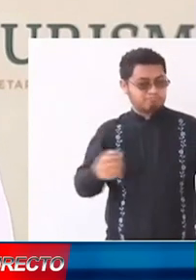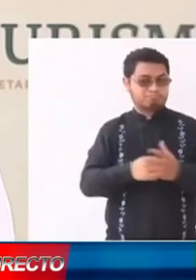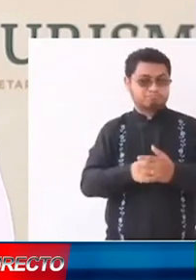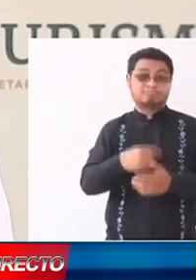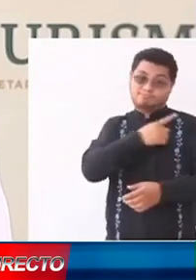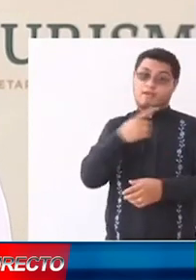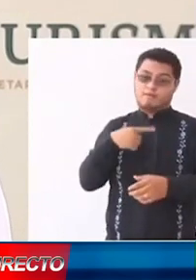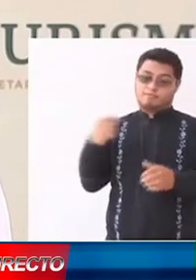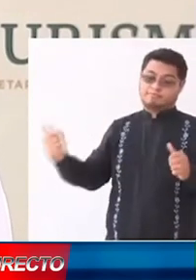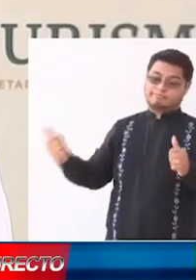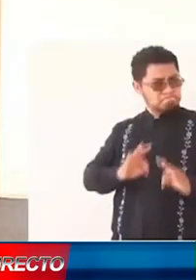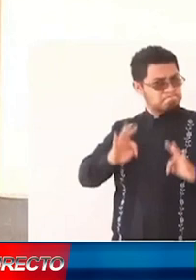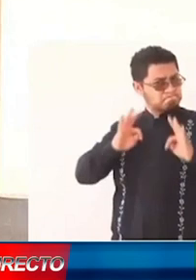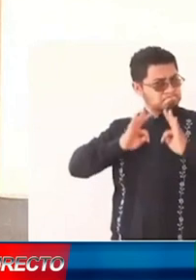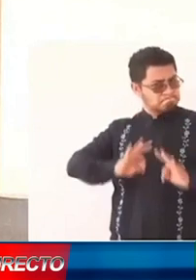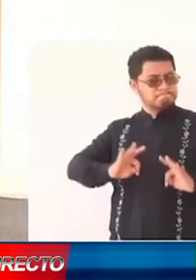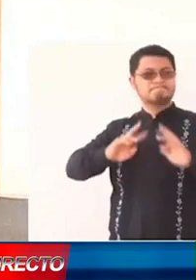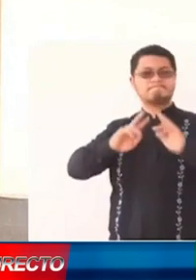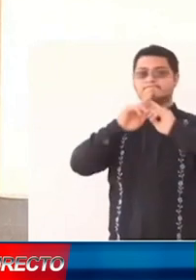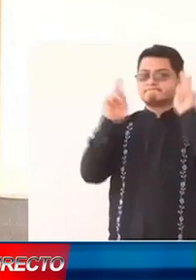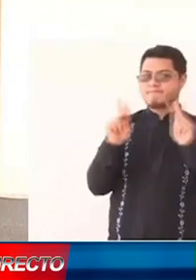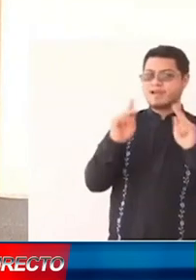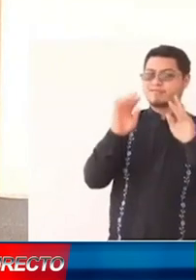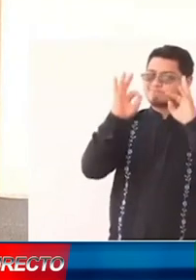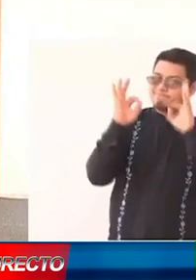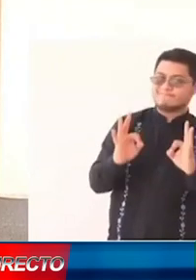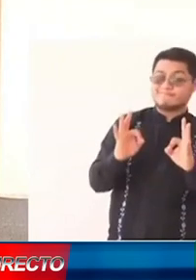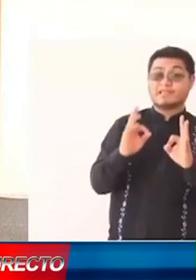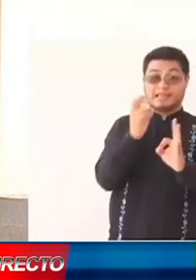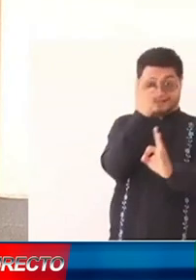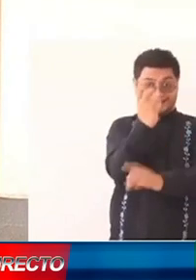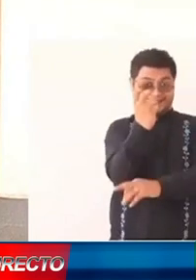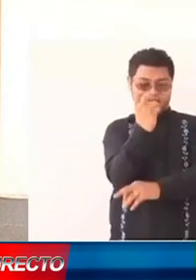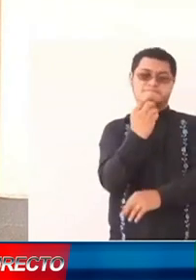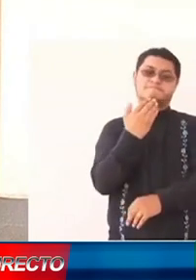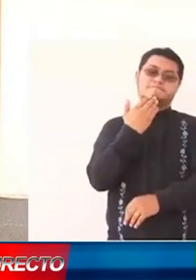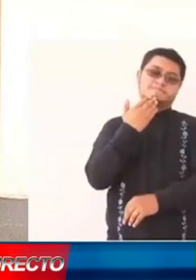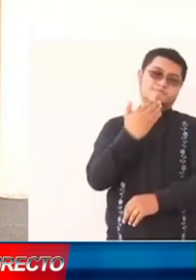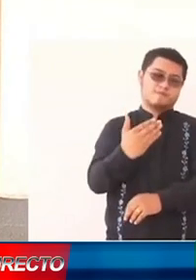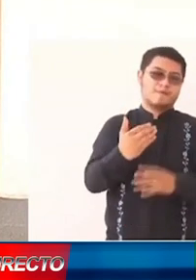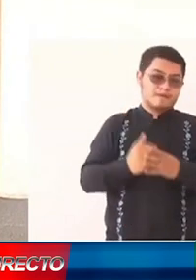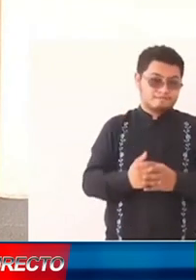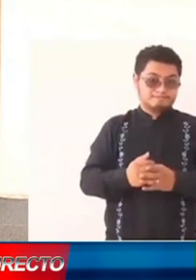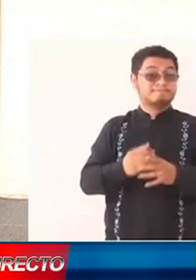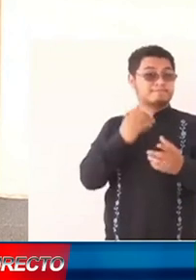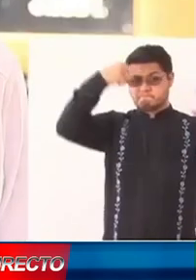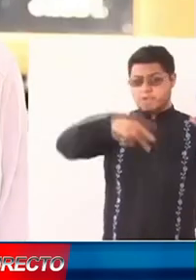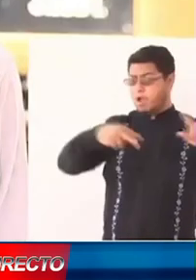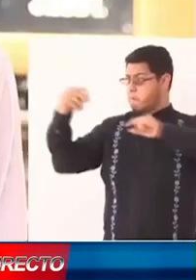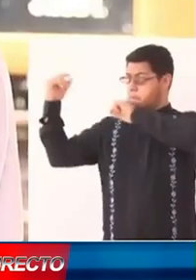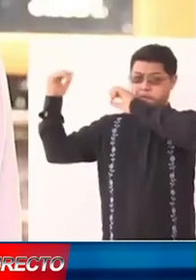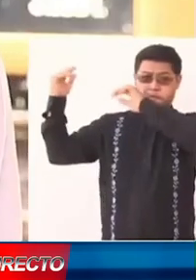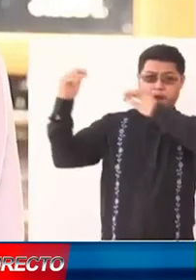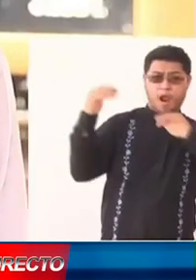domina muchas de las tomas de decisiones que se dan desde los gobiernos federales o locales o estatales. Así que esto es un grano más